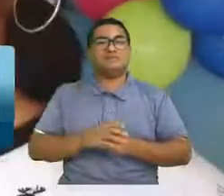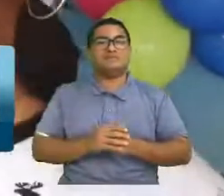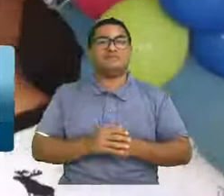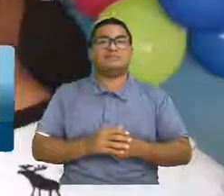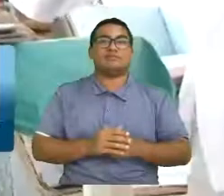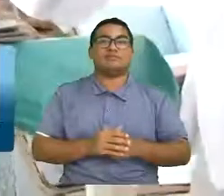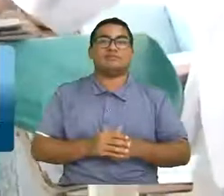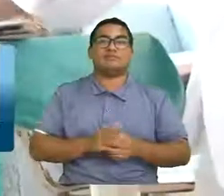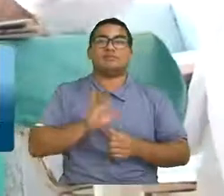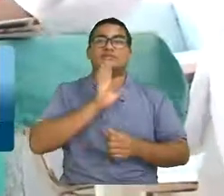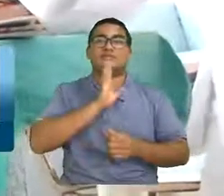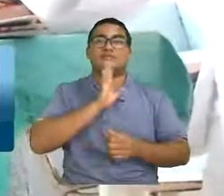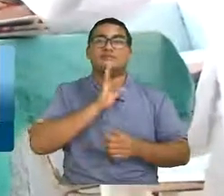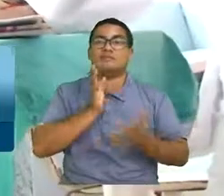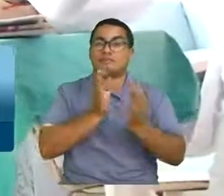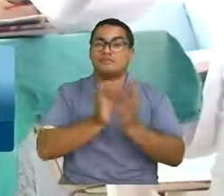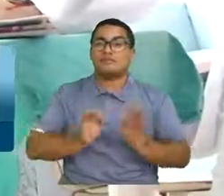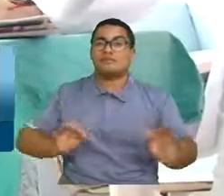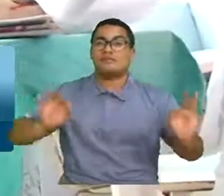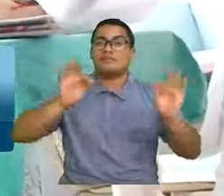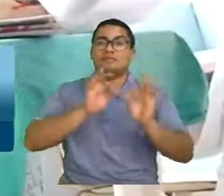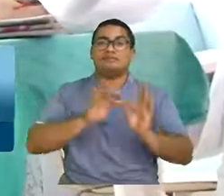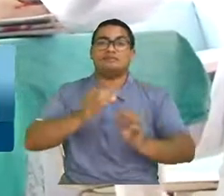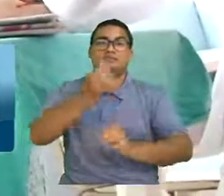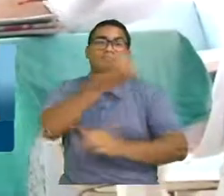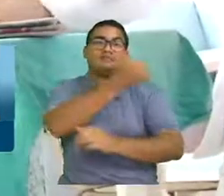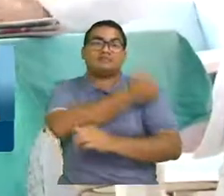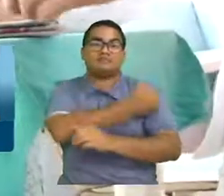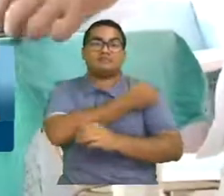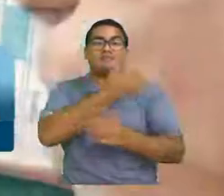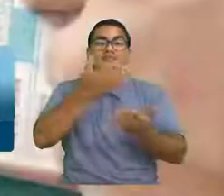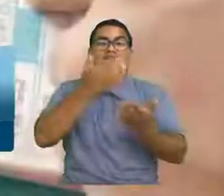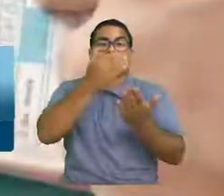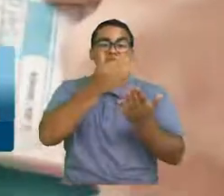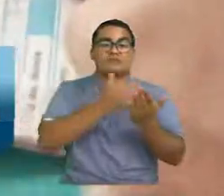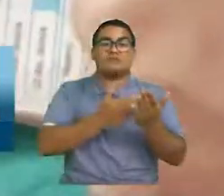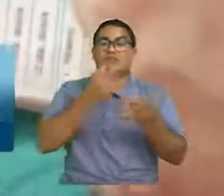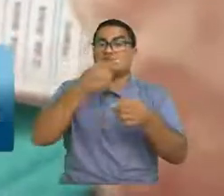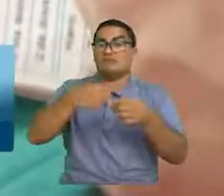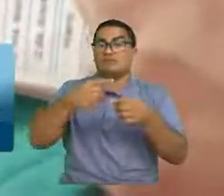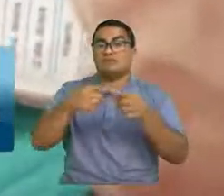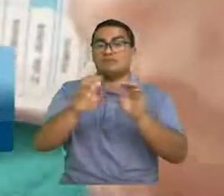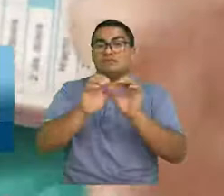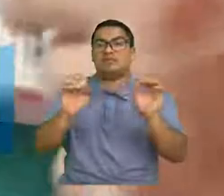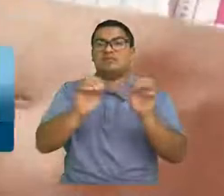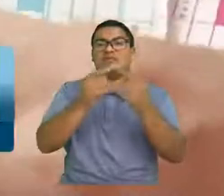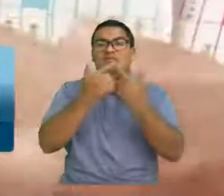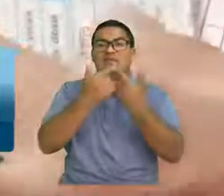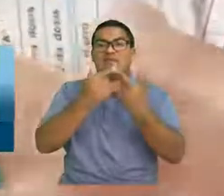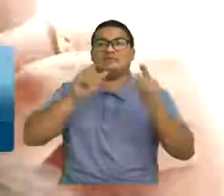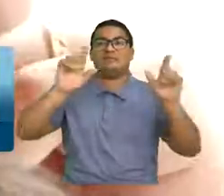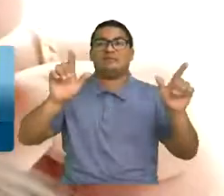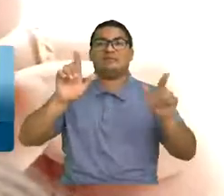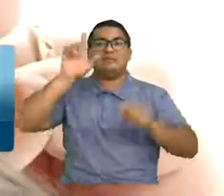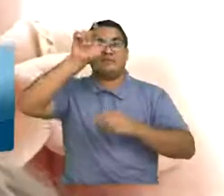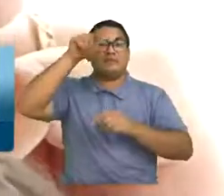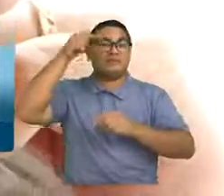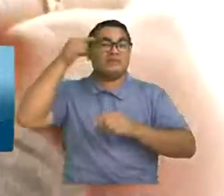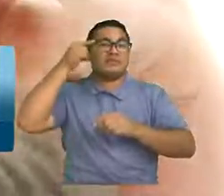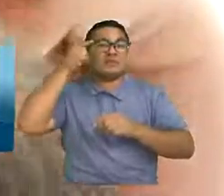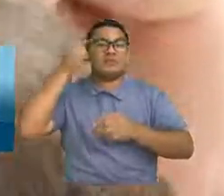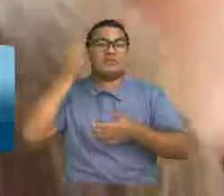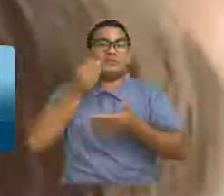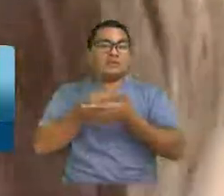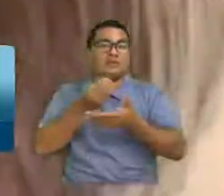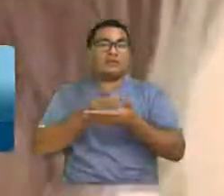muy importante. Todas las vacunas son completamente gratuitas para la población. Pero así tienen es. Un costo, ¿verdad? Para el gobierno, para el Ministerio